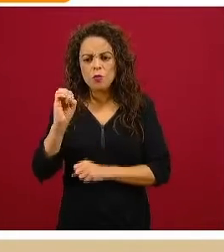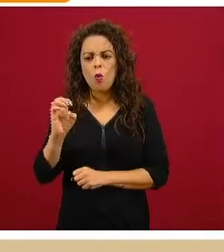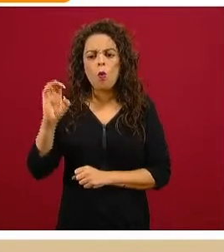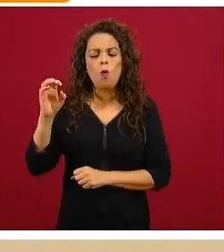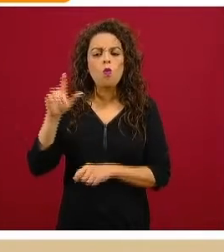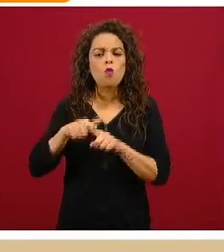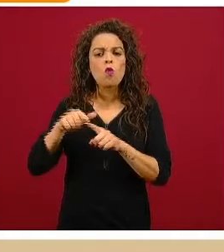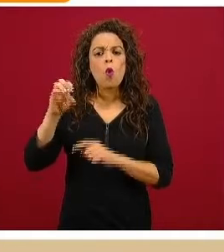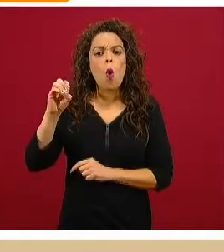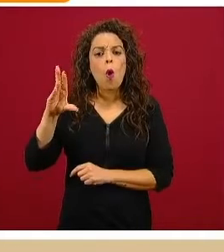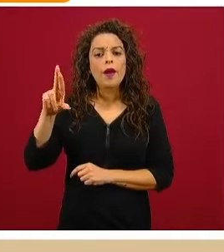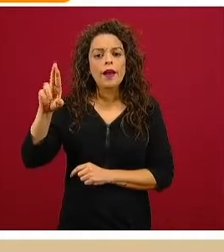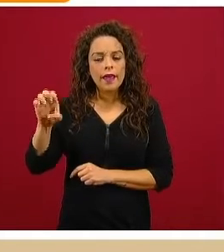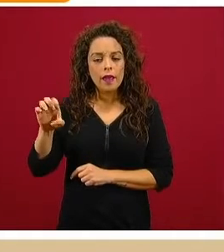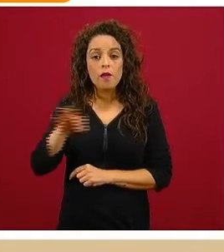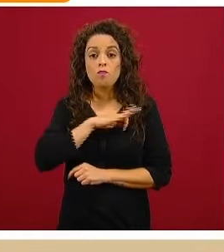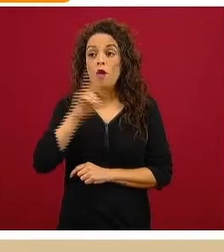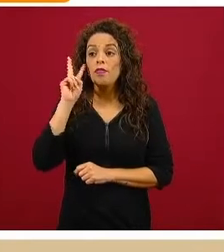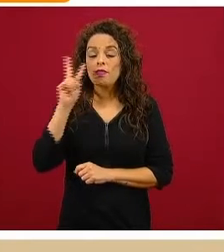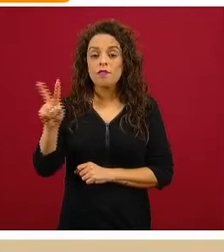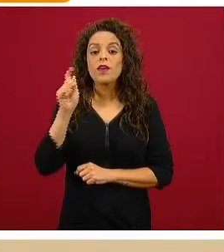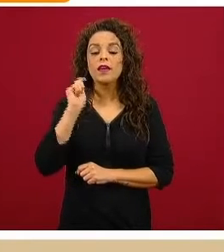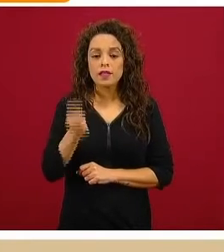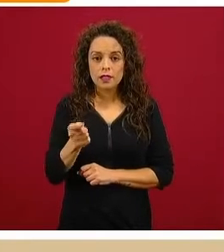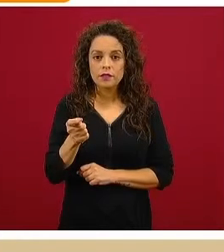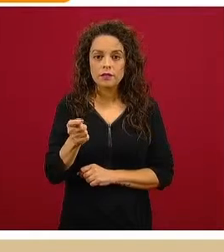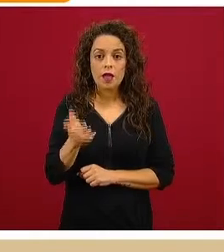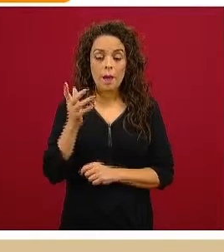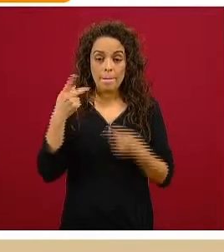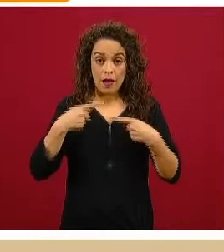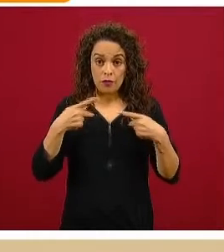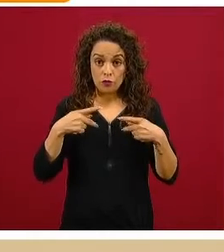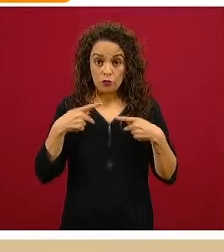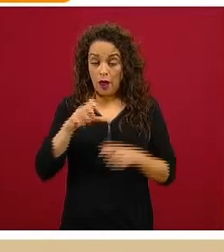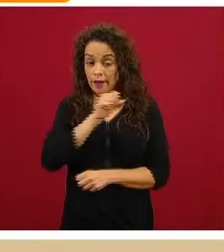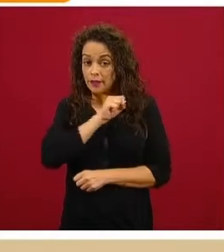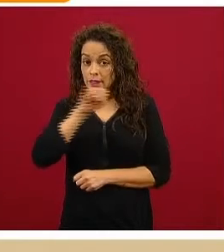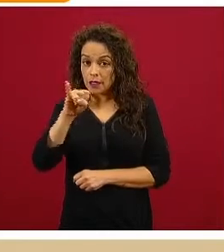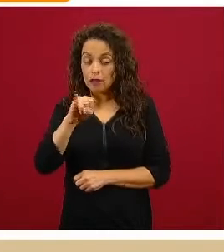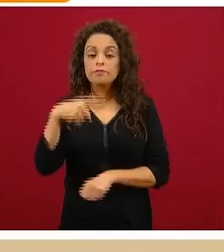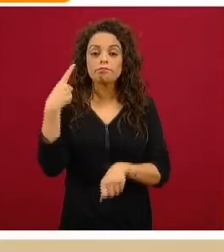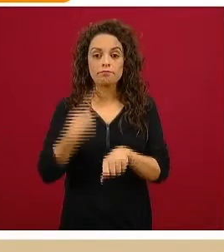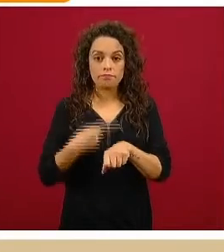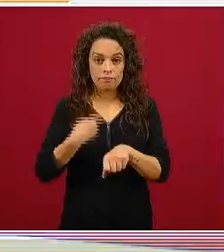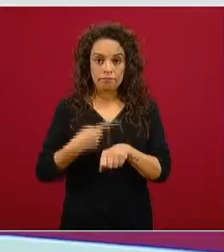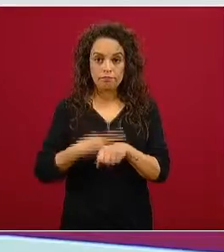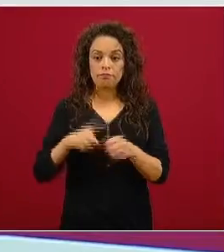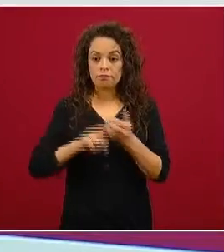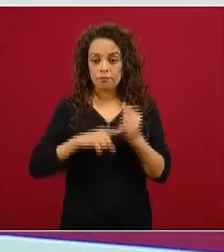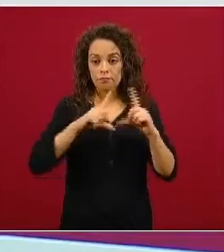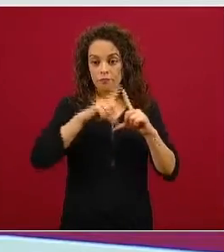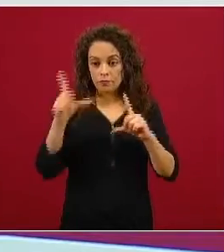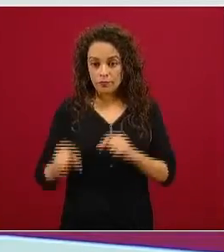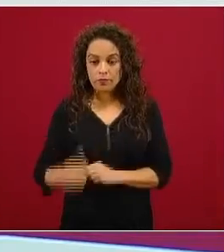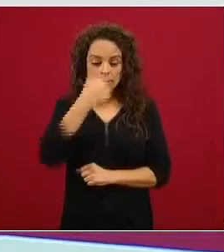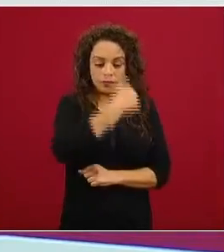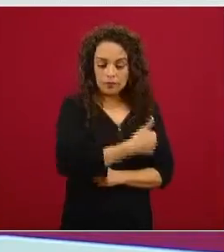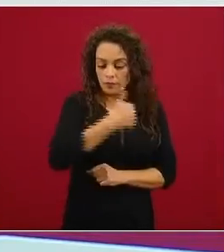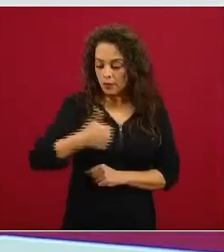semanas recientes, en México y en el mundo, es un periodo donde hay todavía flujo de información y los datos son